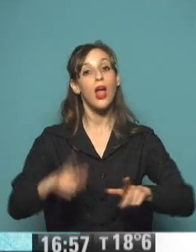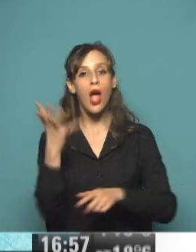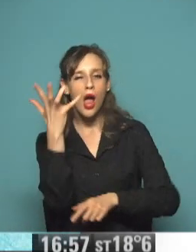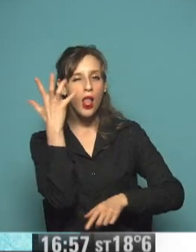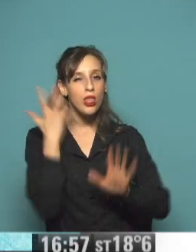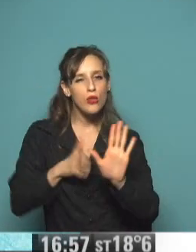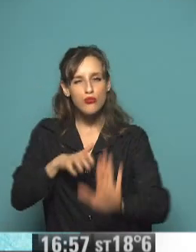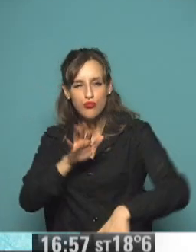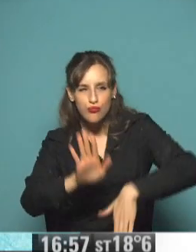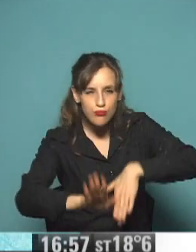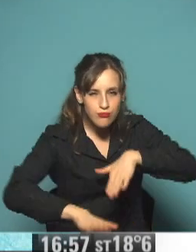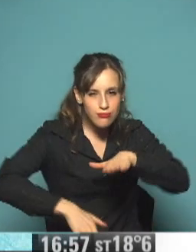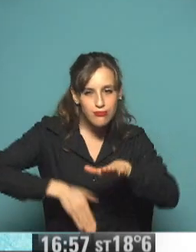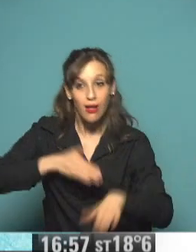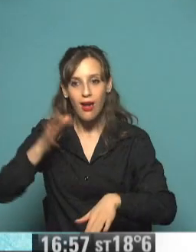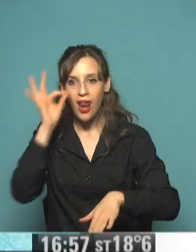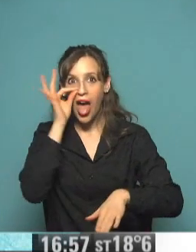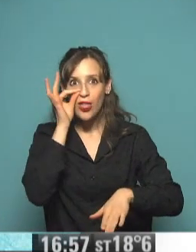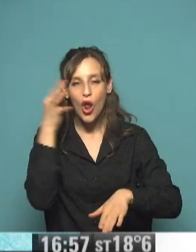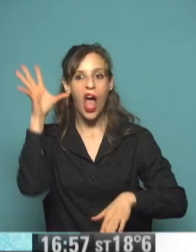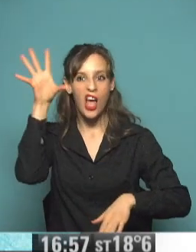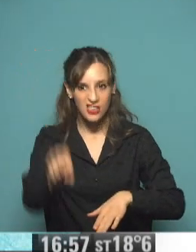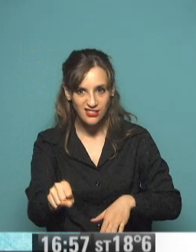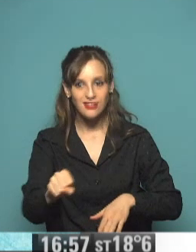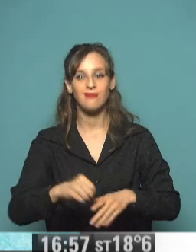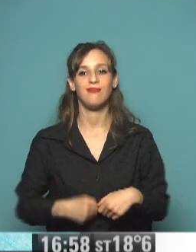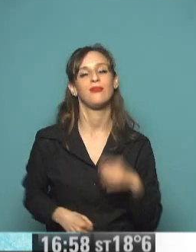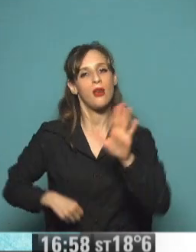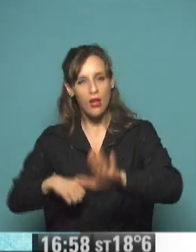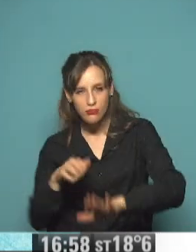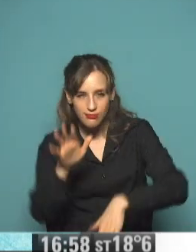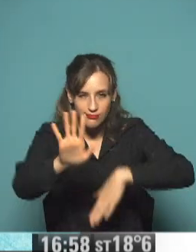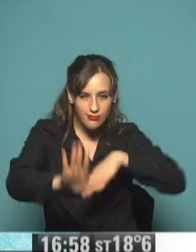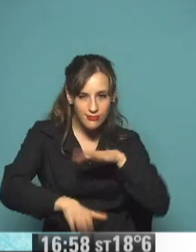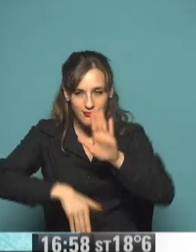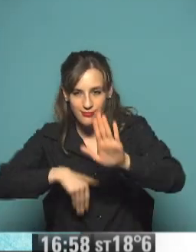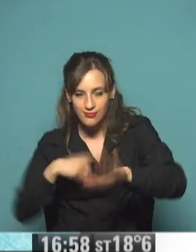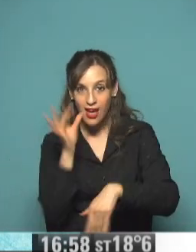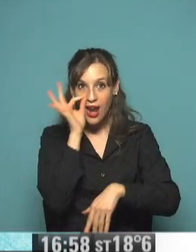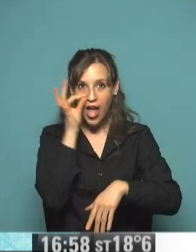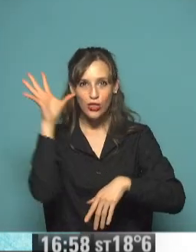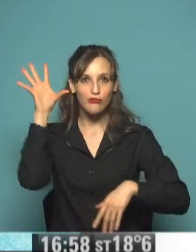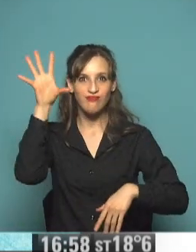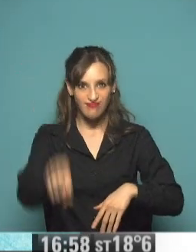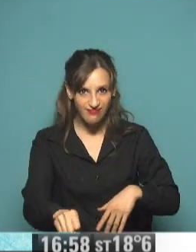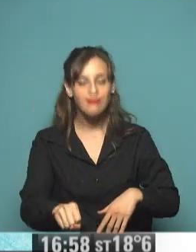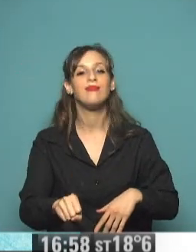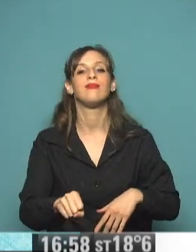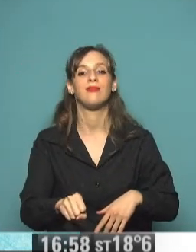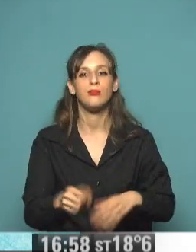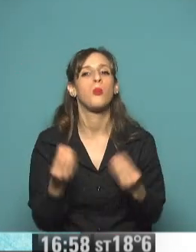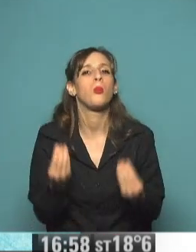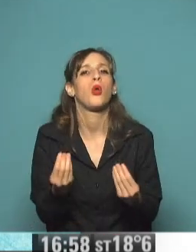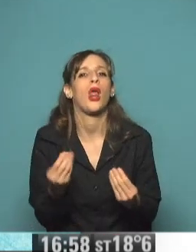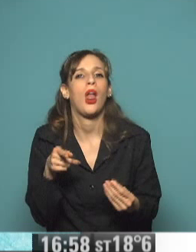los árboles está. Otra vez. Siempre caza ratoncitos si en los árboles está. Porque